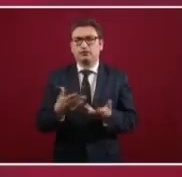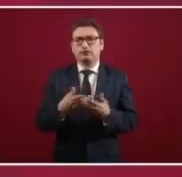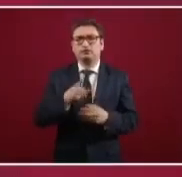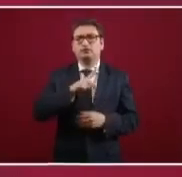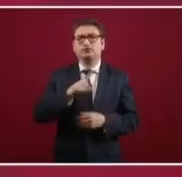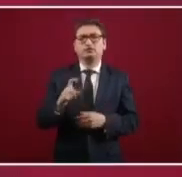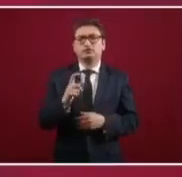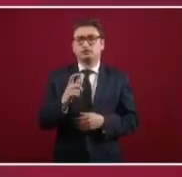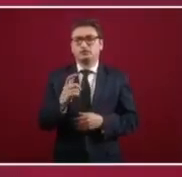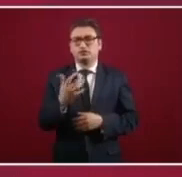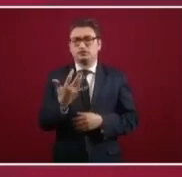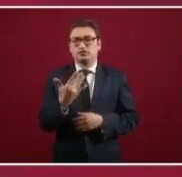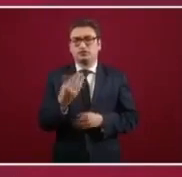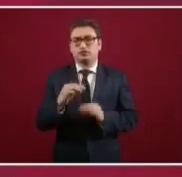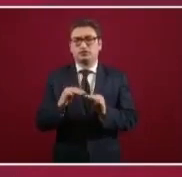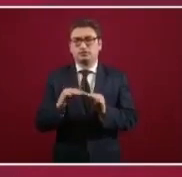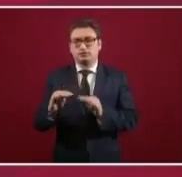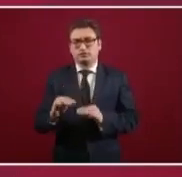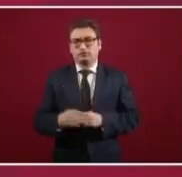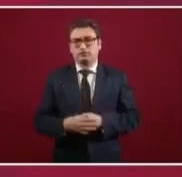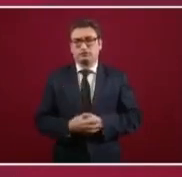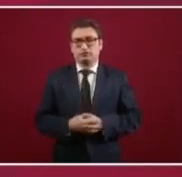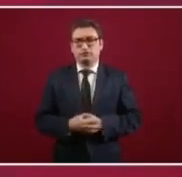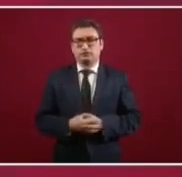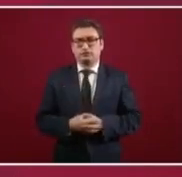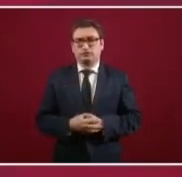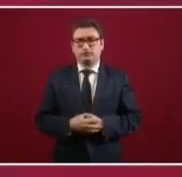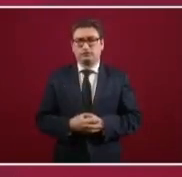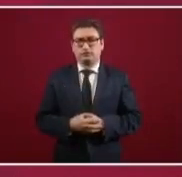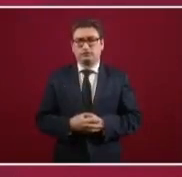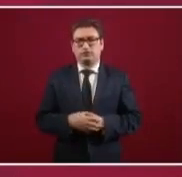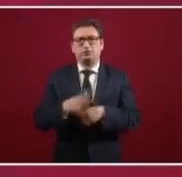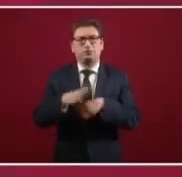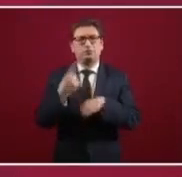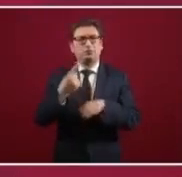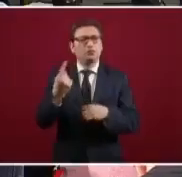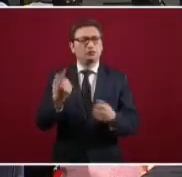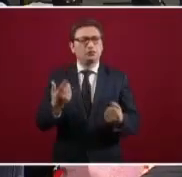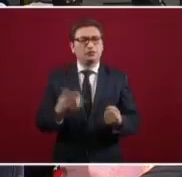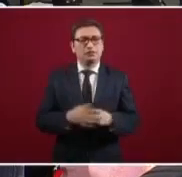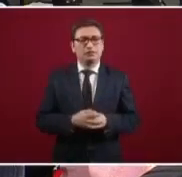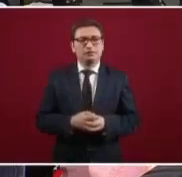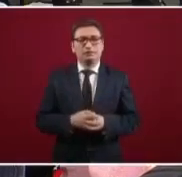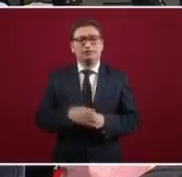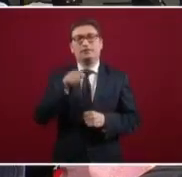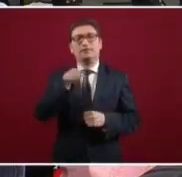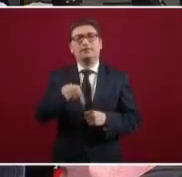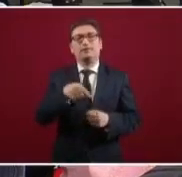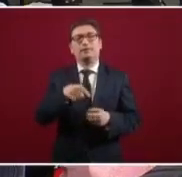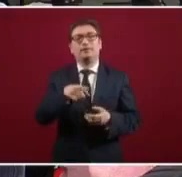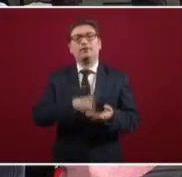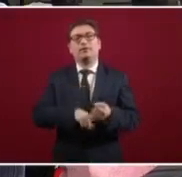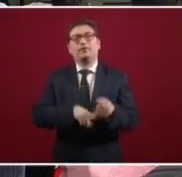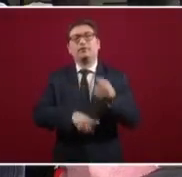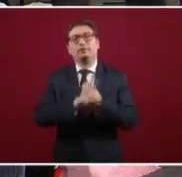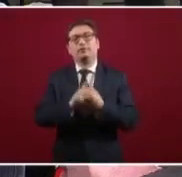150 metros y saben por qué porque hay un conflicto